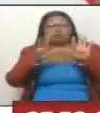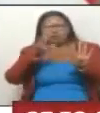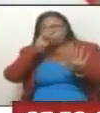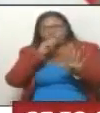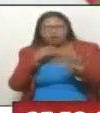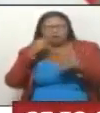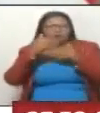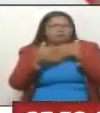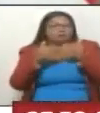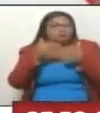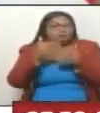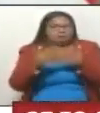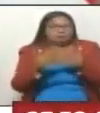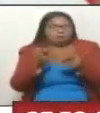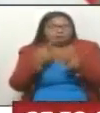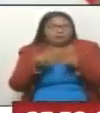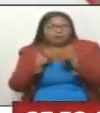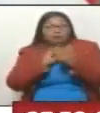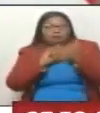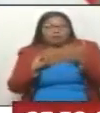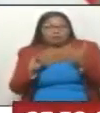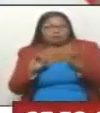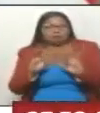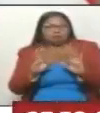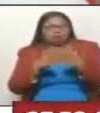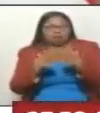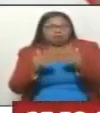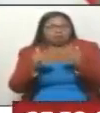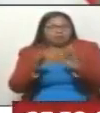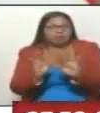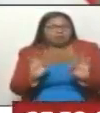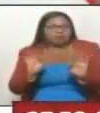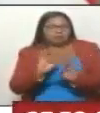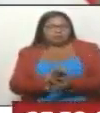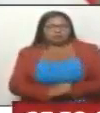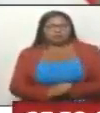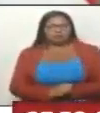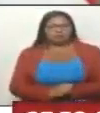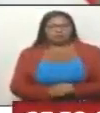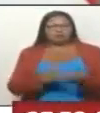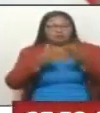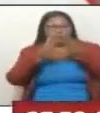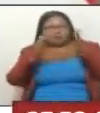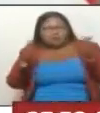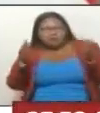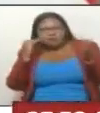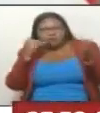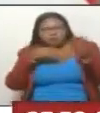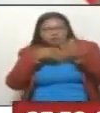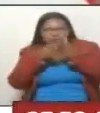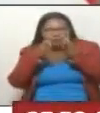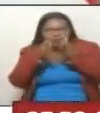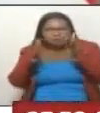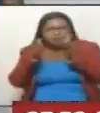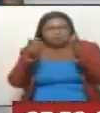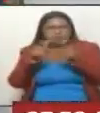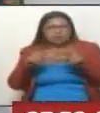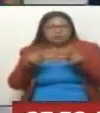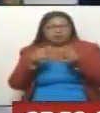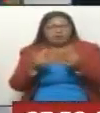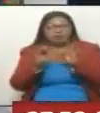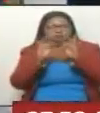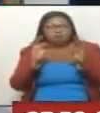eso y ya el país no daba más. Había que abrir cauces, había que abrir espacios, formas